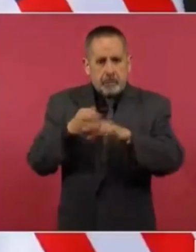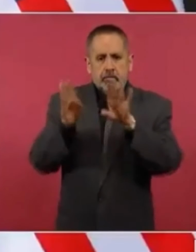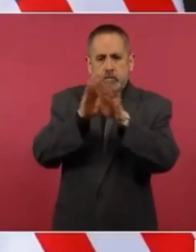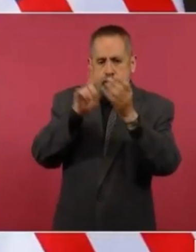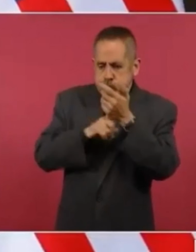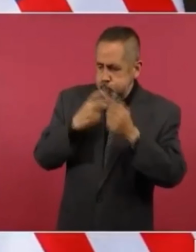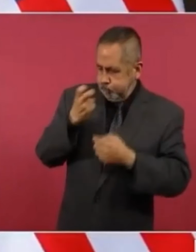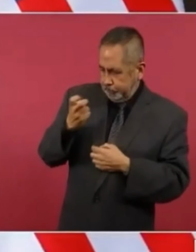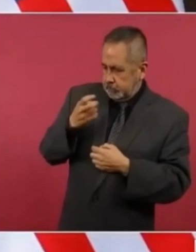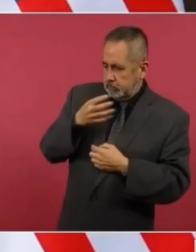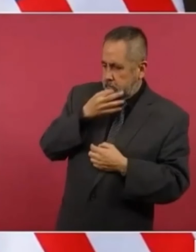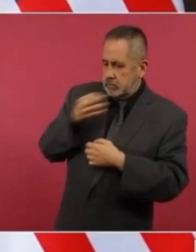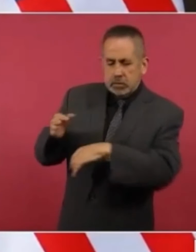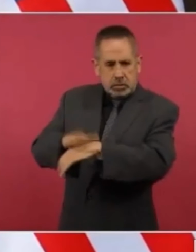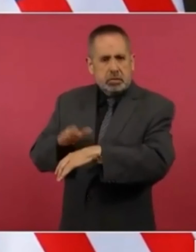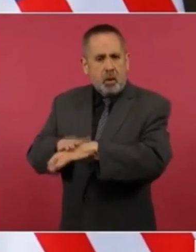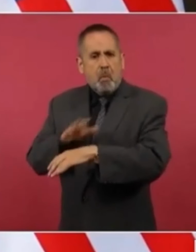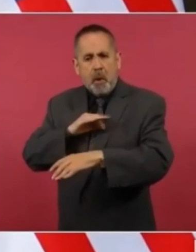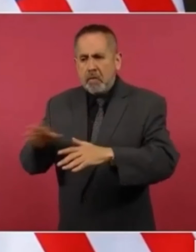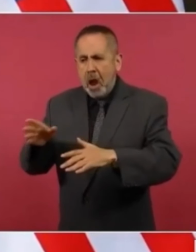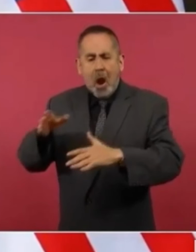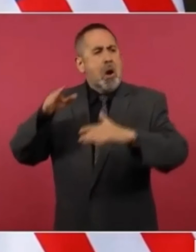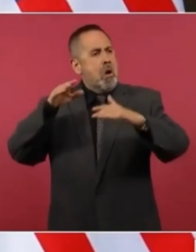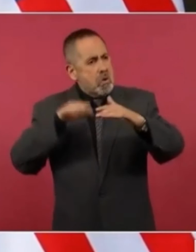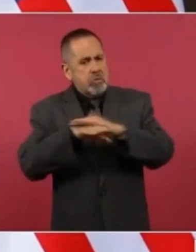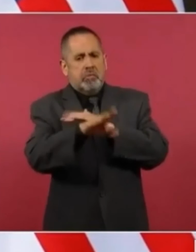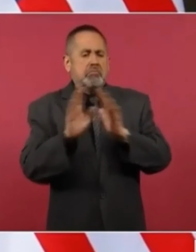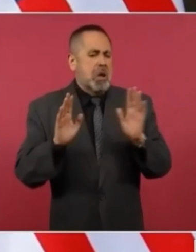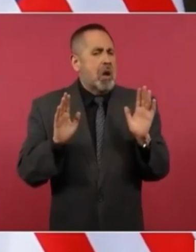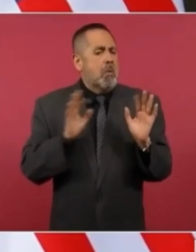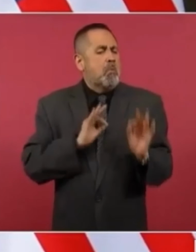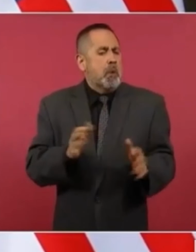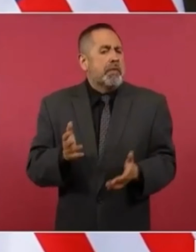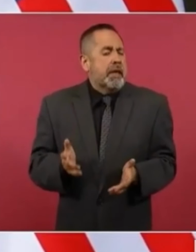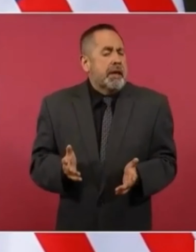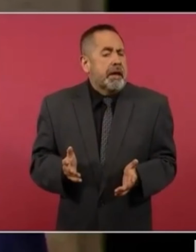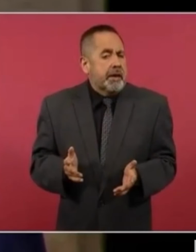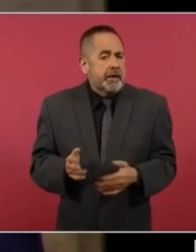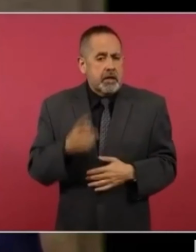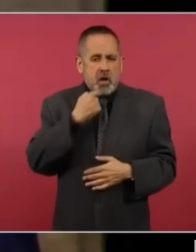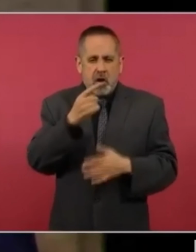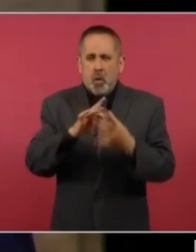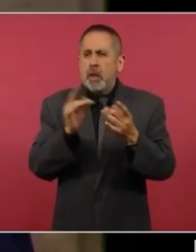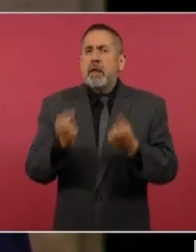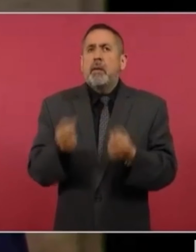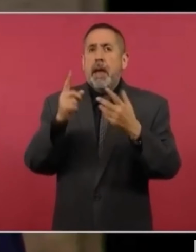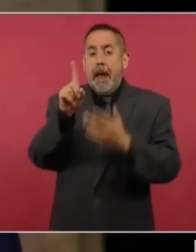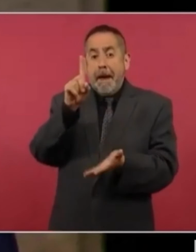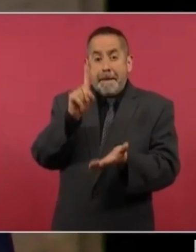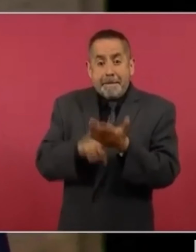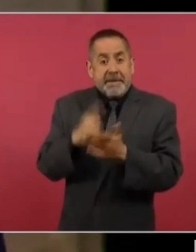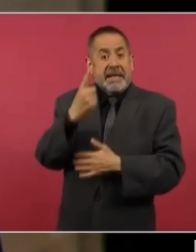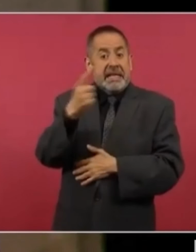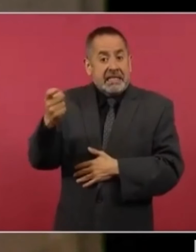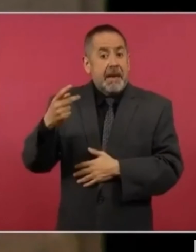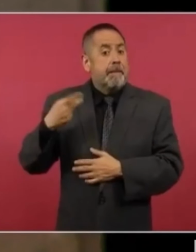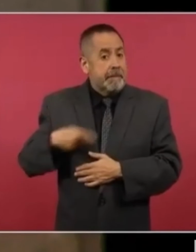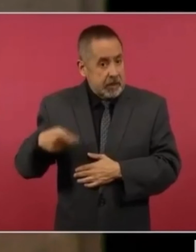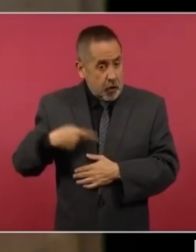pueden llegar a un puerto de entrada. Y quiero asegurarme de las cifras. 1,100